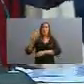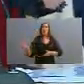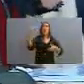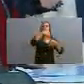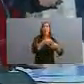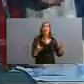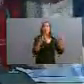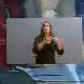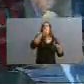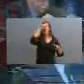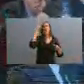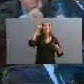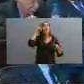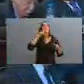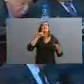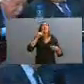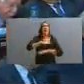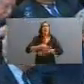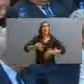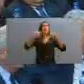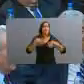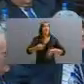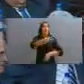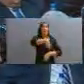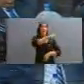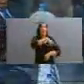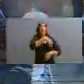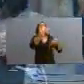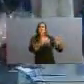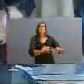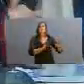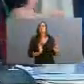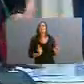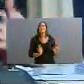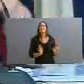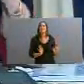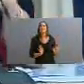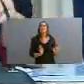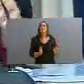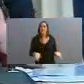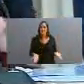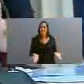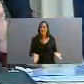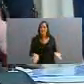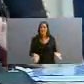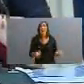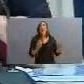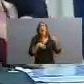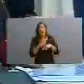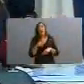de la Ética y decir que los que están en esa comisión son éticos? Ergo, la